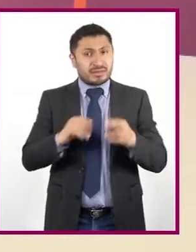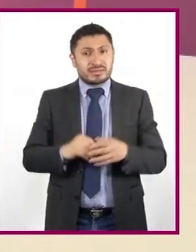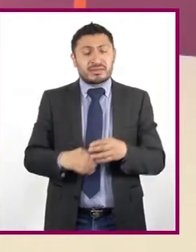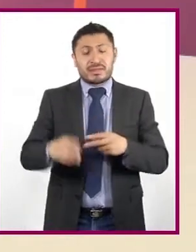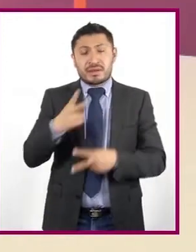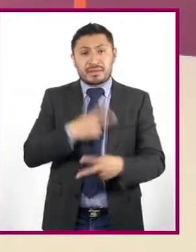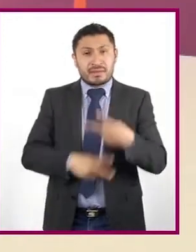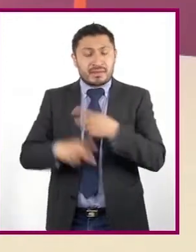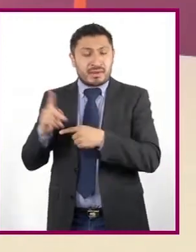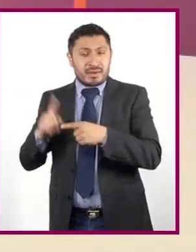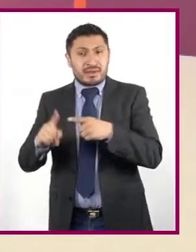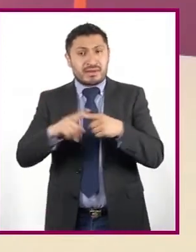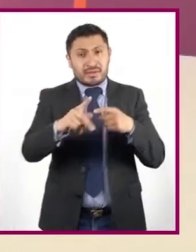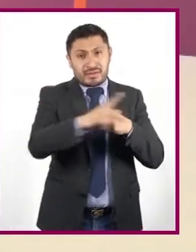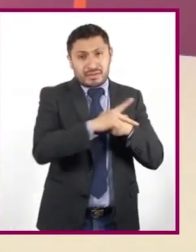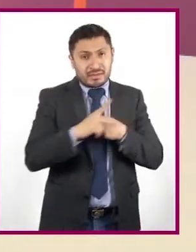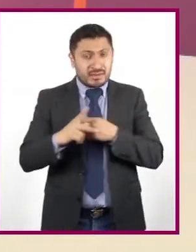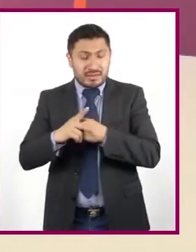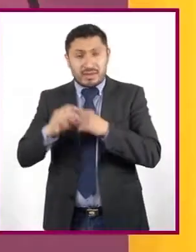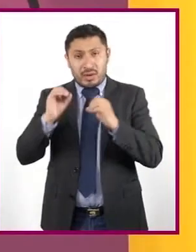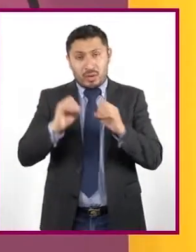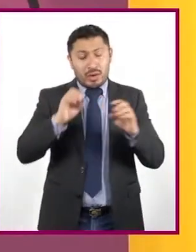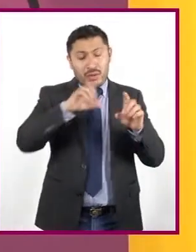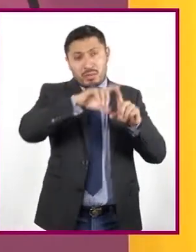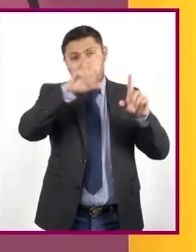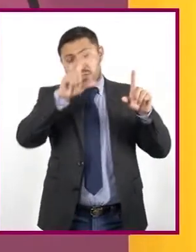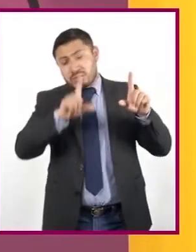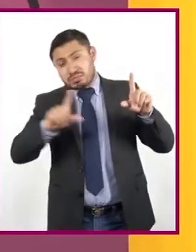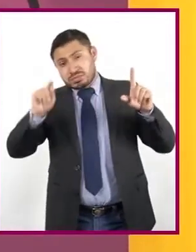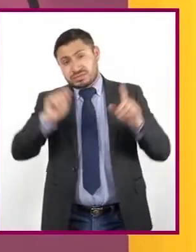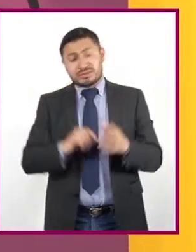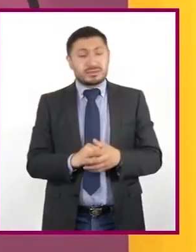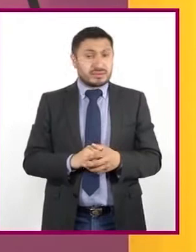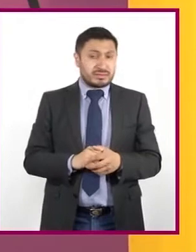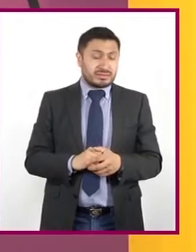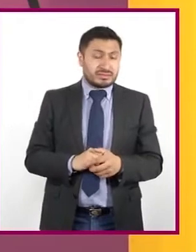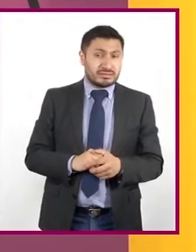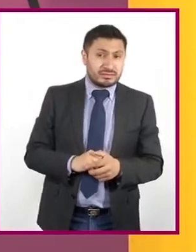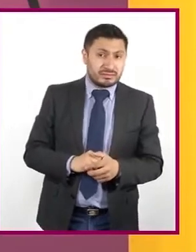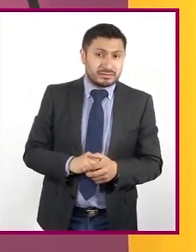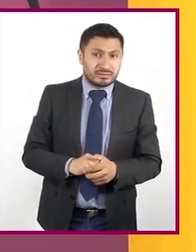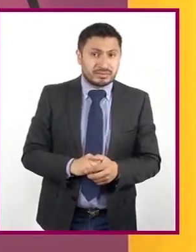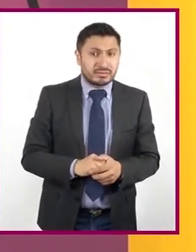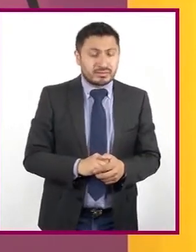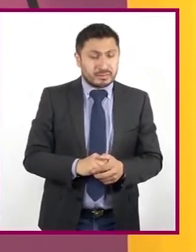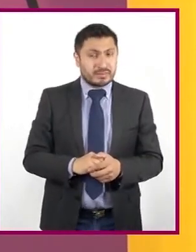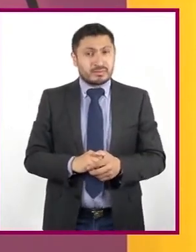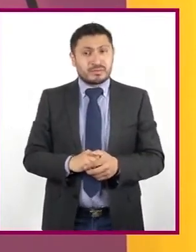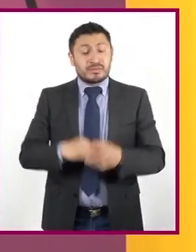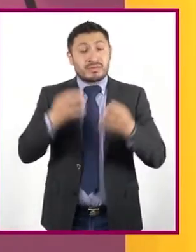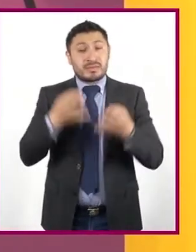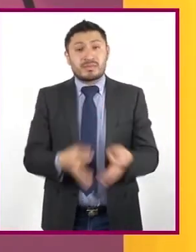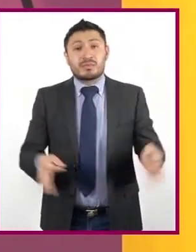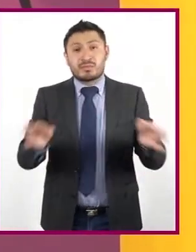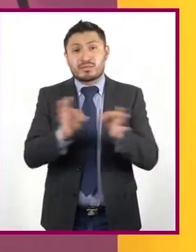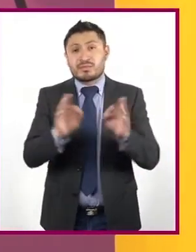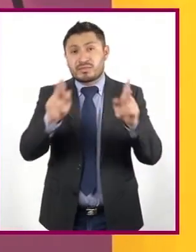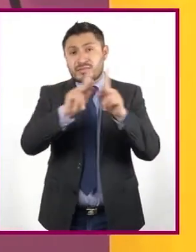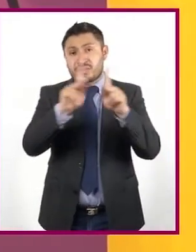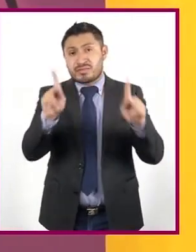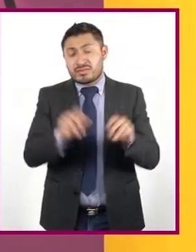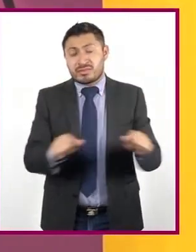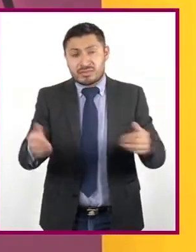vienen de otras partes del país o del mundo. En todos los casos, lograr una convivencia armónica basada